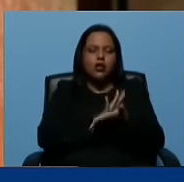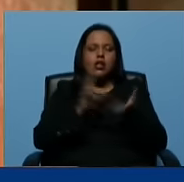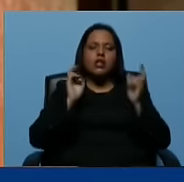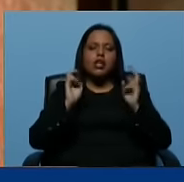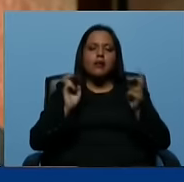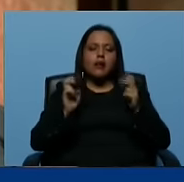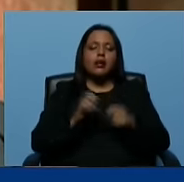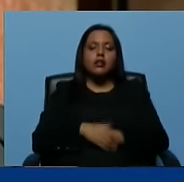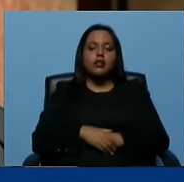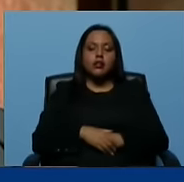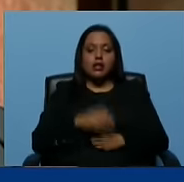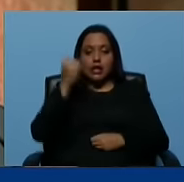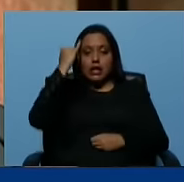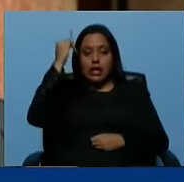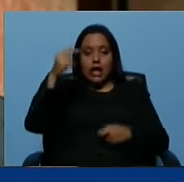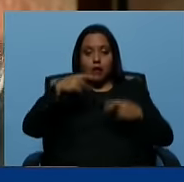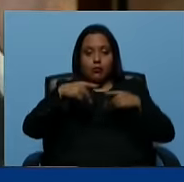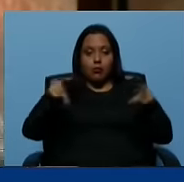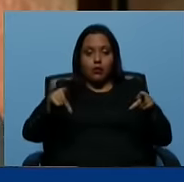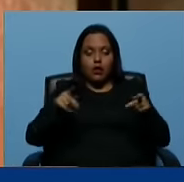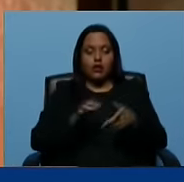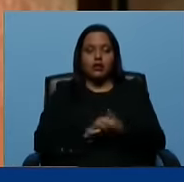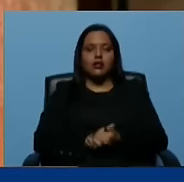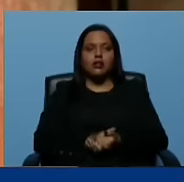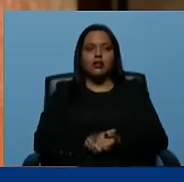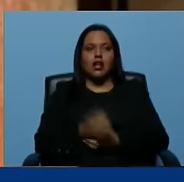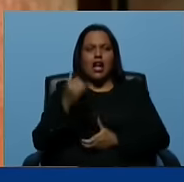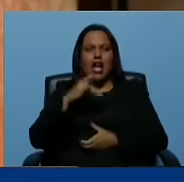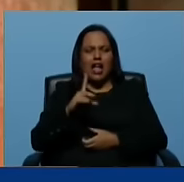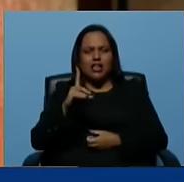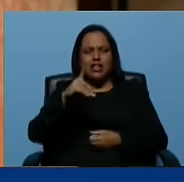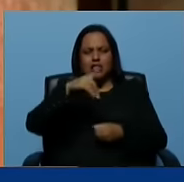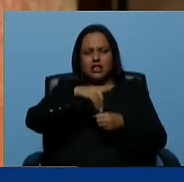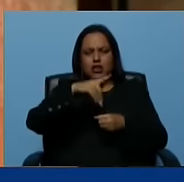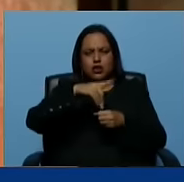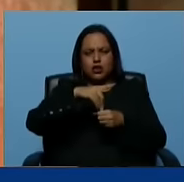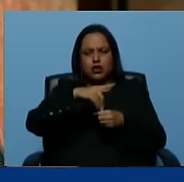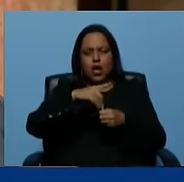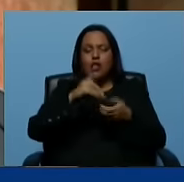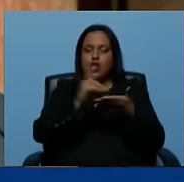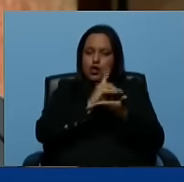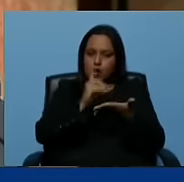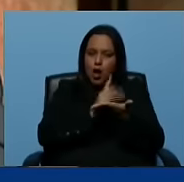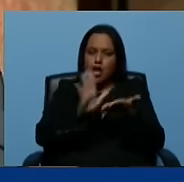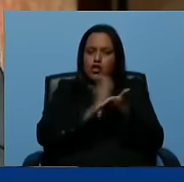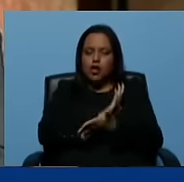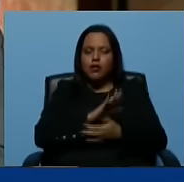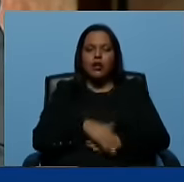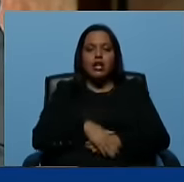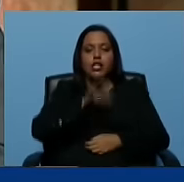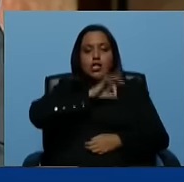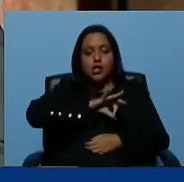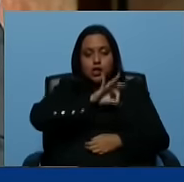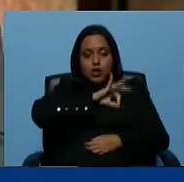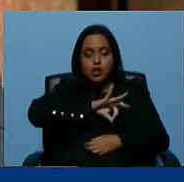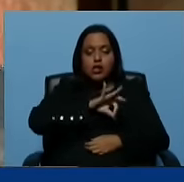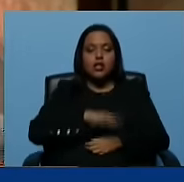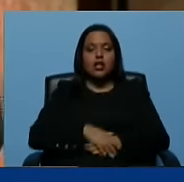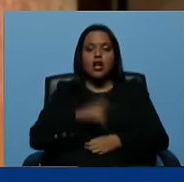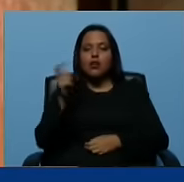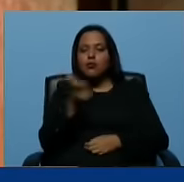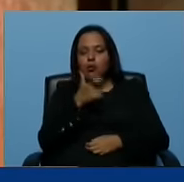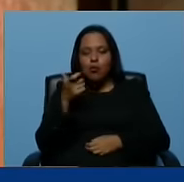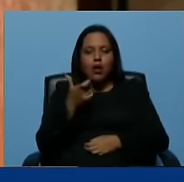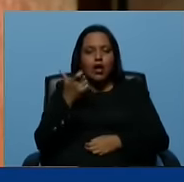opinión pública, siguiente lámina. Hay un diccionario de sociología y antropología y de comunicación y busca